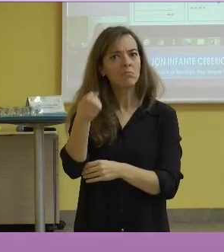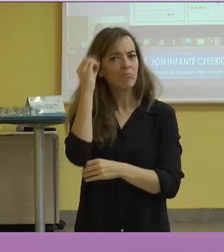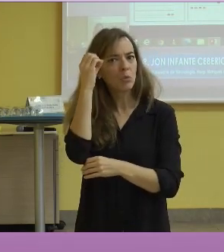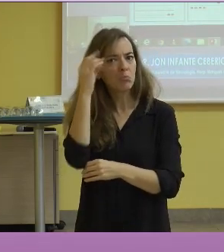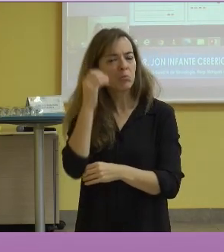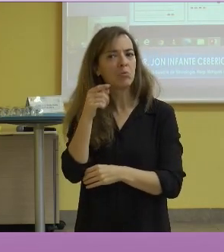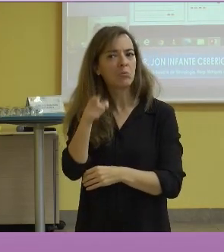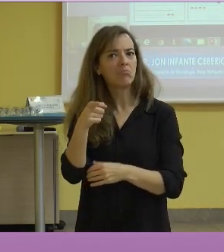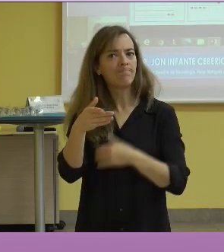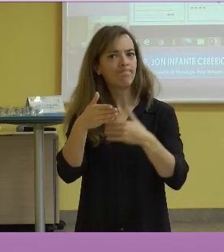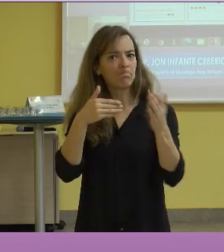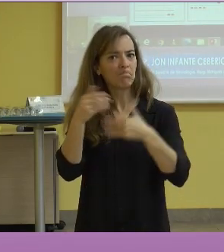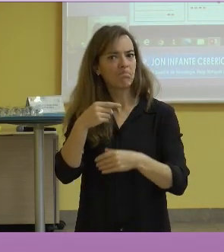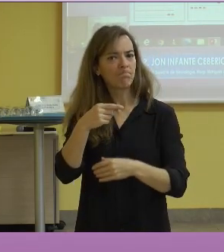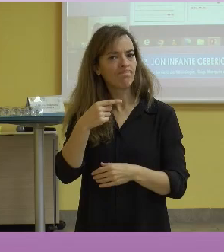campos.